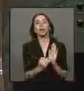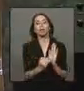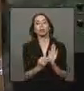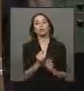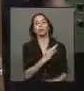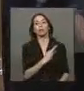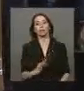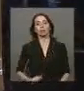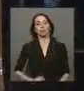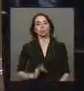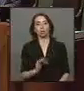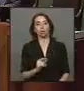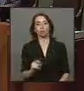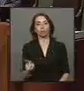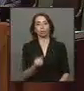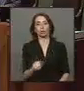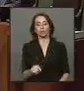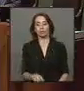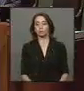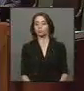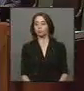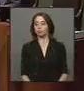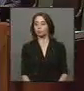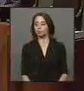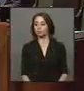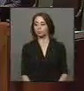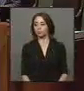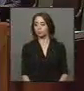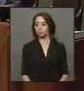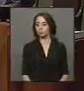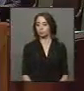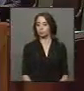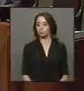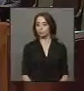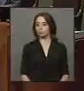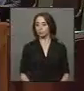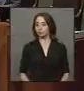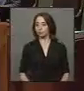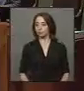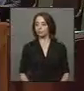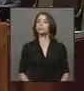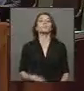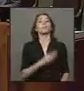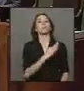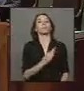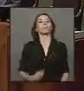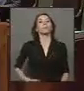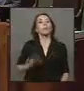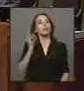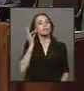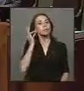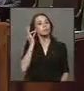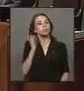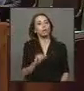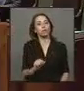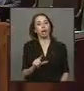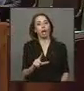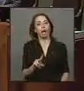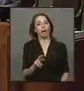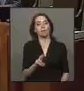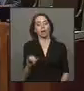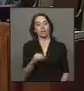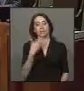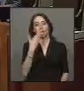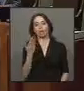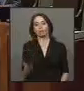Al diputado Fuentes. A la Jenny Álvarez. La diputada Jenny Álvarez, que es la autora. Diputada Jenny Álvarez tiene la palabra.